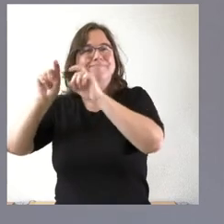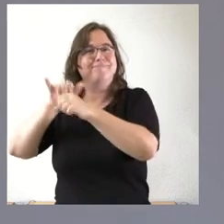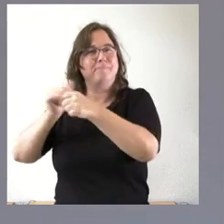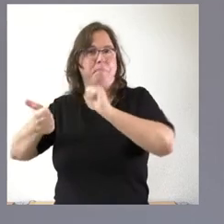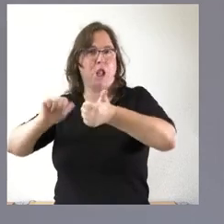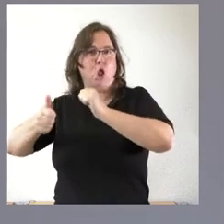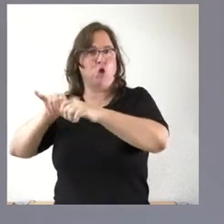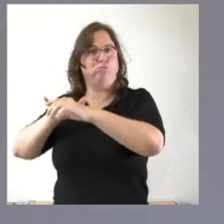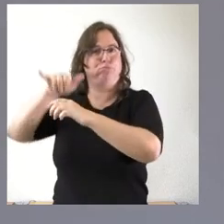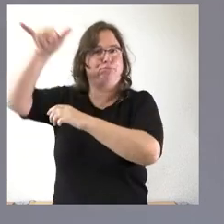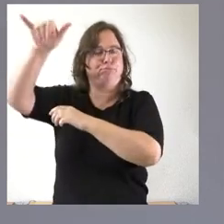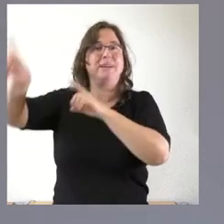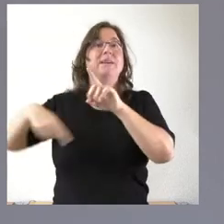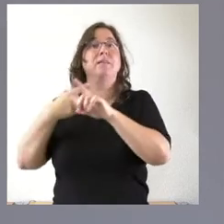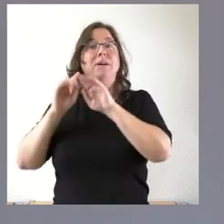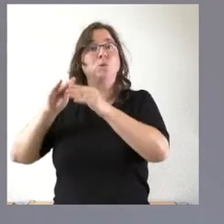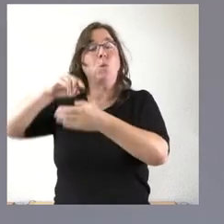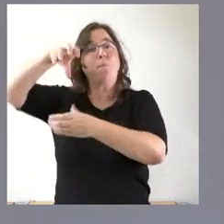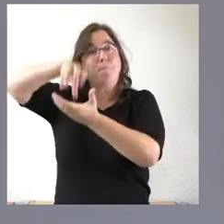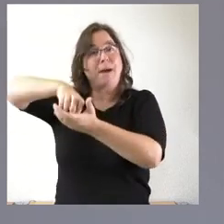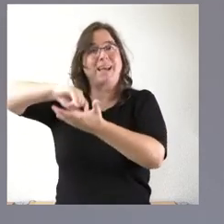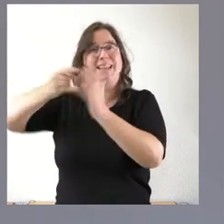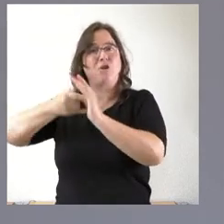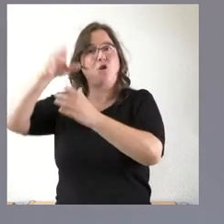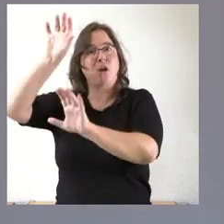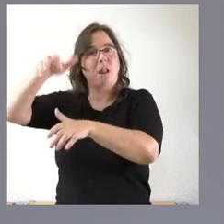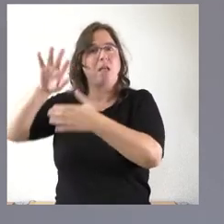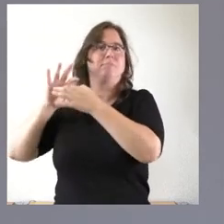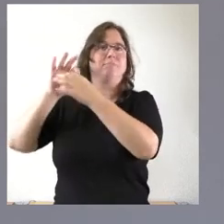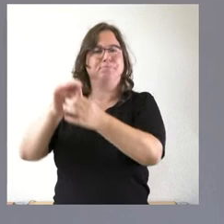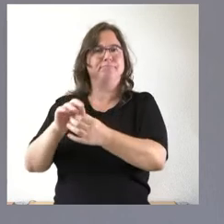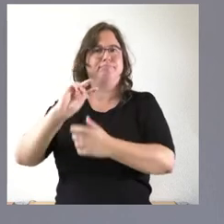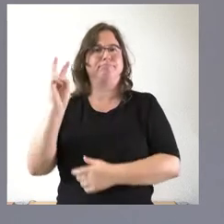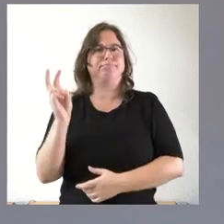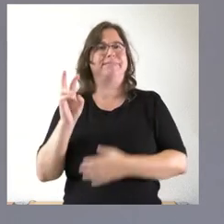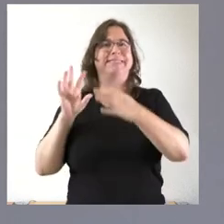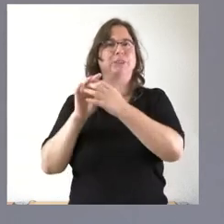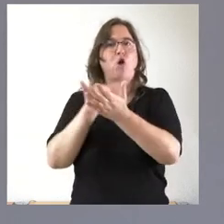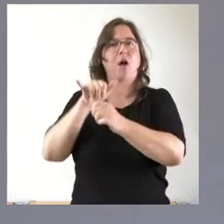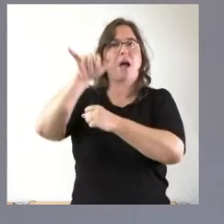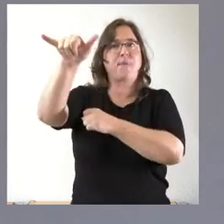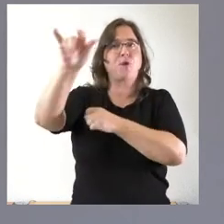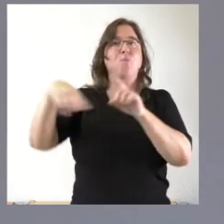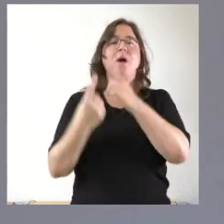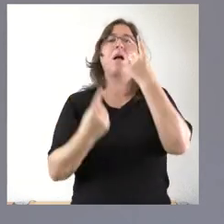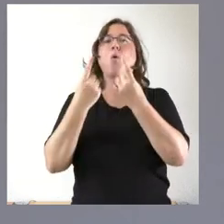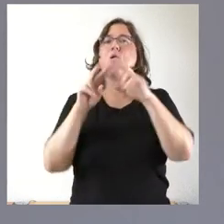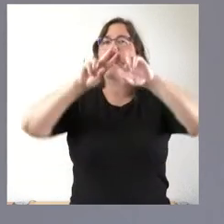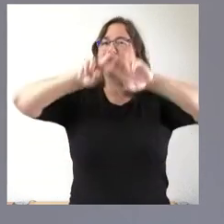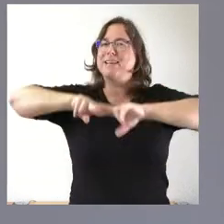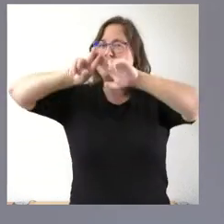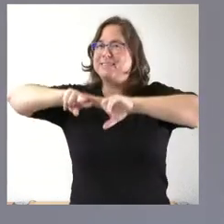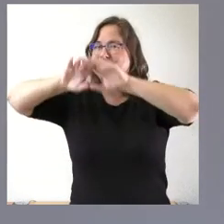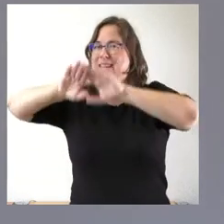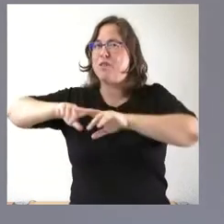hecho de que dentro del parque tecnológico pues tiene bastantes empresas vinculadas al sector aeronáutico y tiene alguna investigación específica en esa materia.